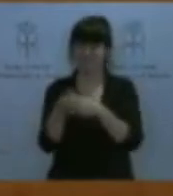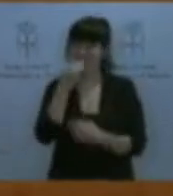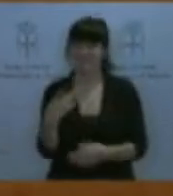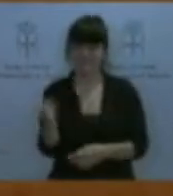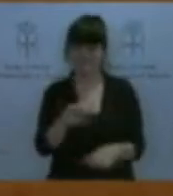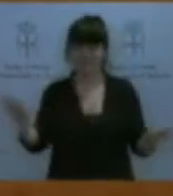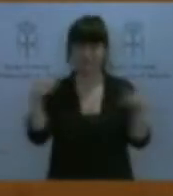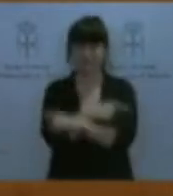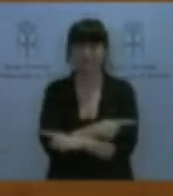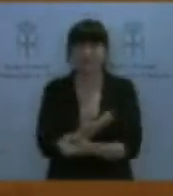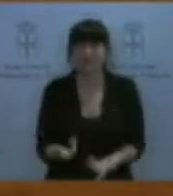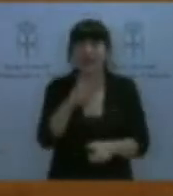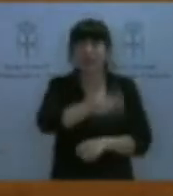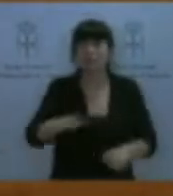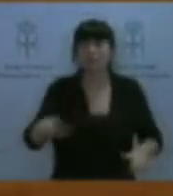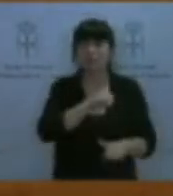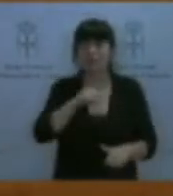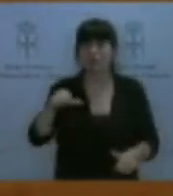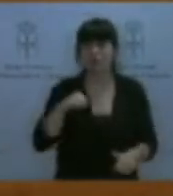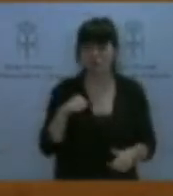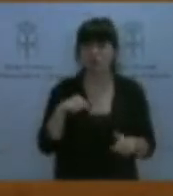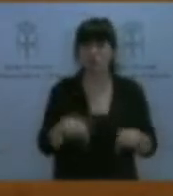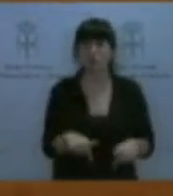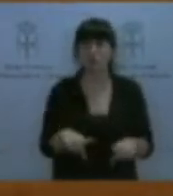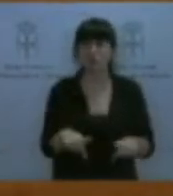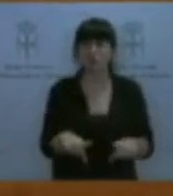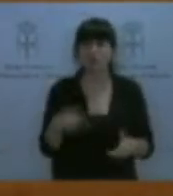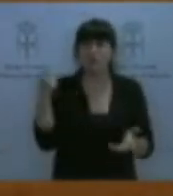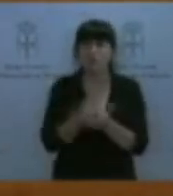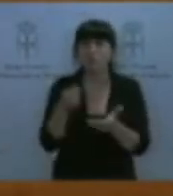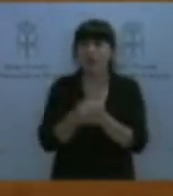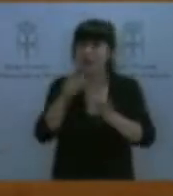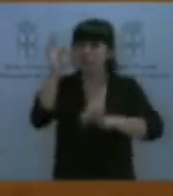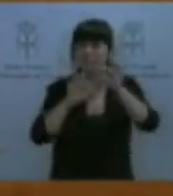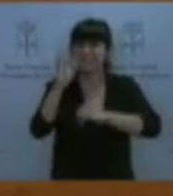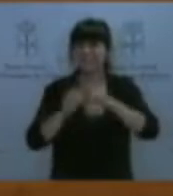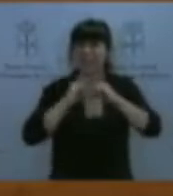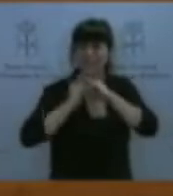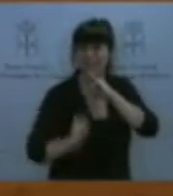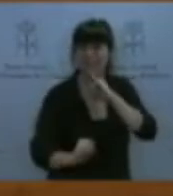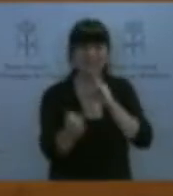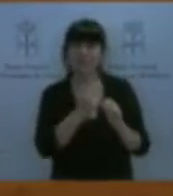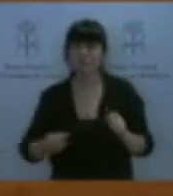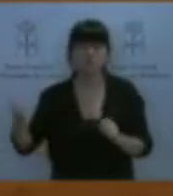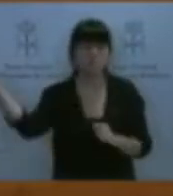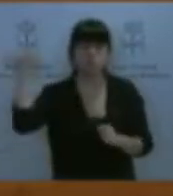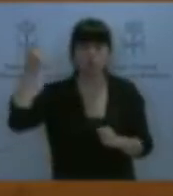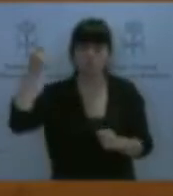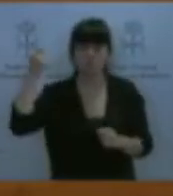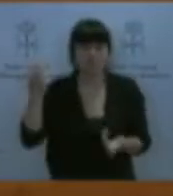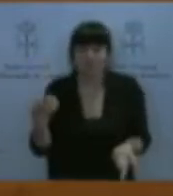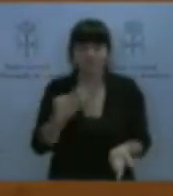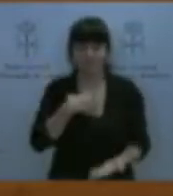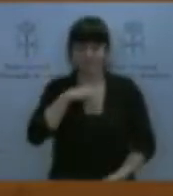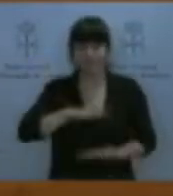asturianas pagan una tarifa eléctrica muy alta, que va en contra de su capacidad para poder sobrevivir en el